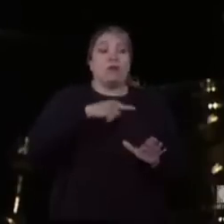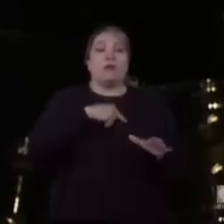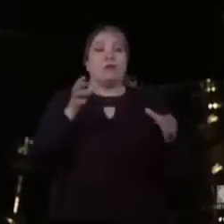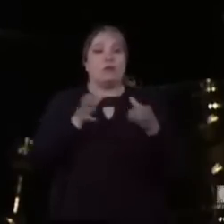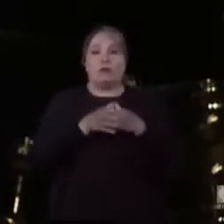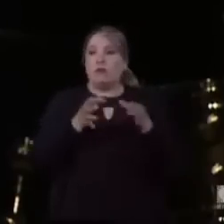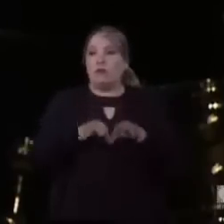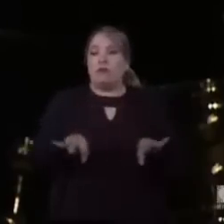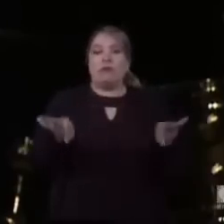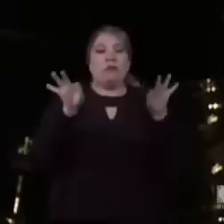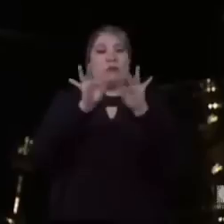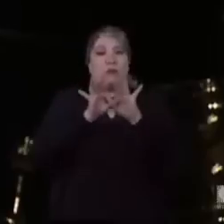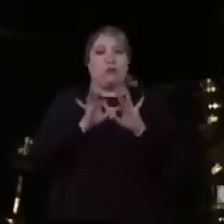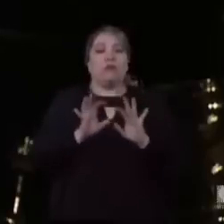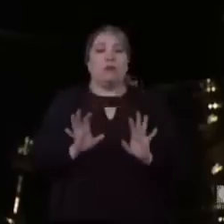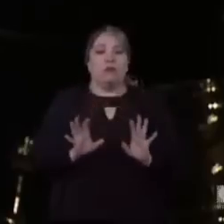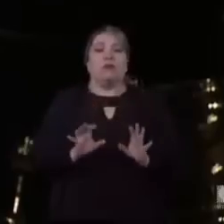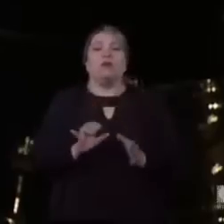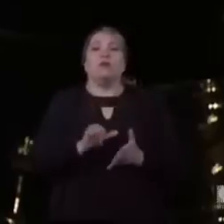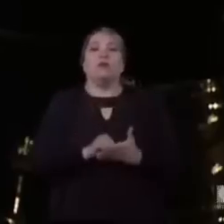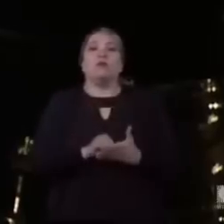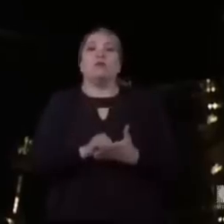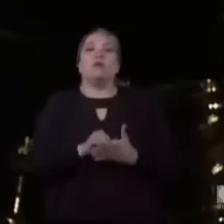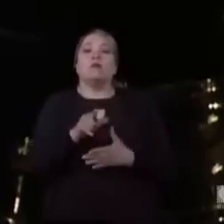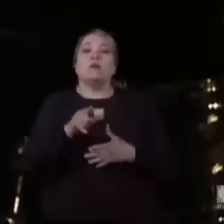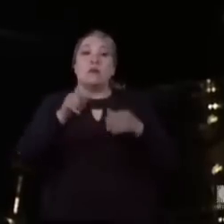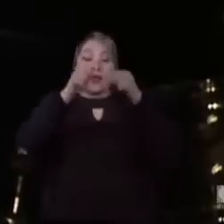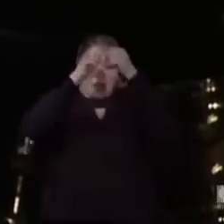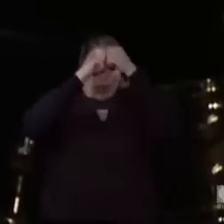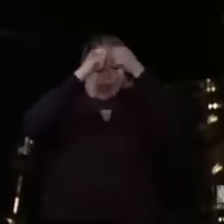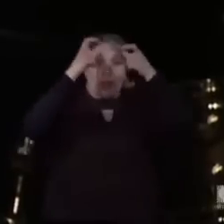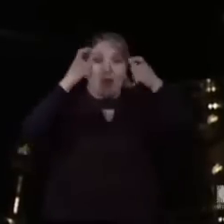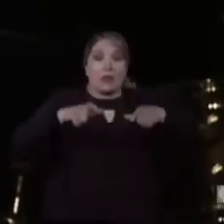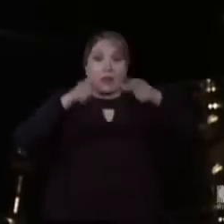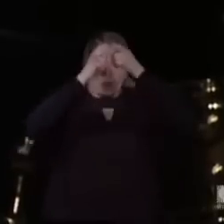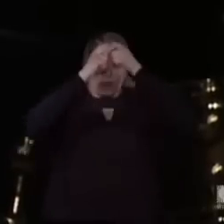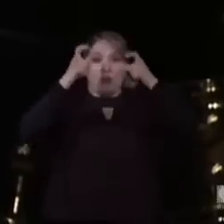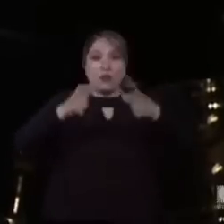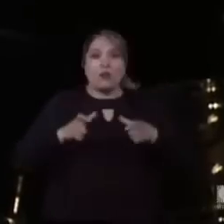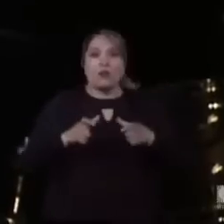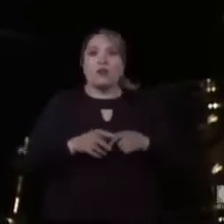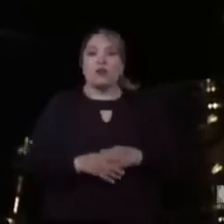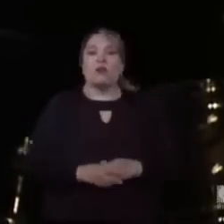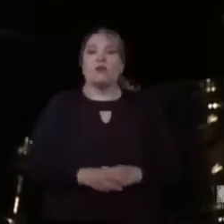ha sido muy importante. Al Estado.